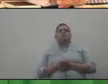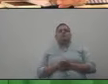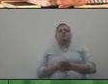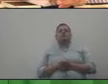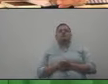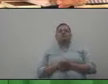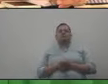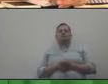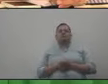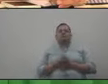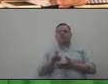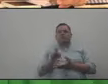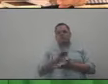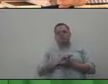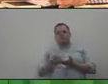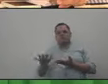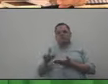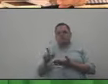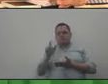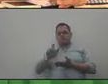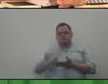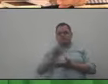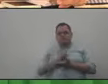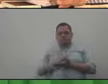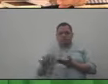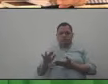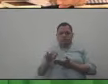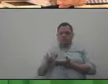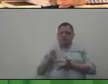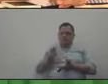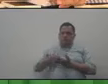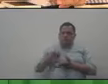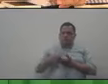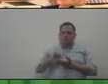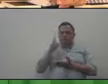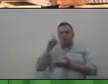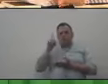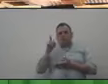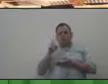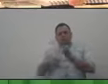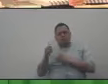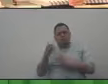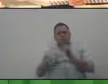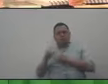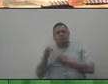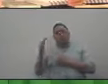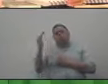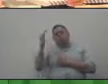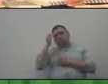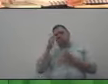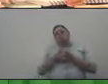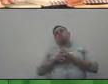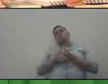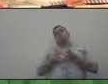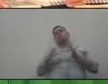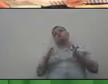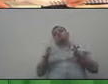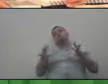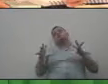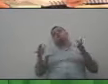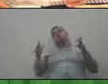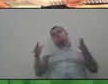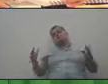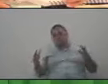del régimen subsidiado. Nosotros sabemos que Casanare pues es un territorio muy extenso y que